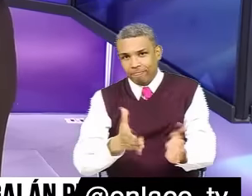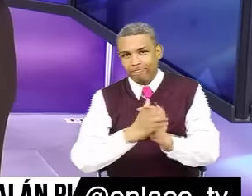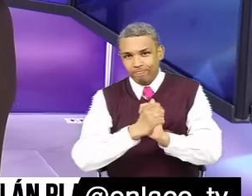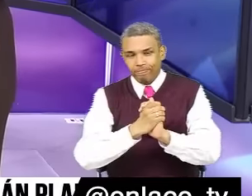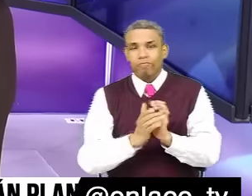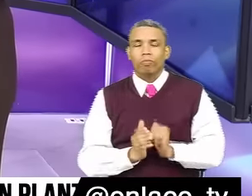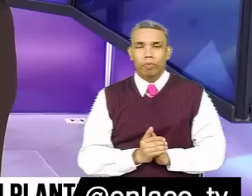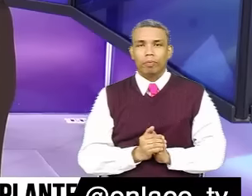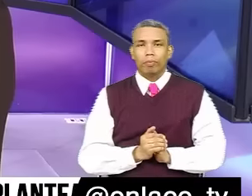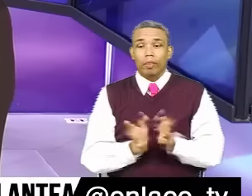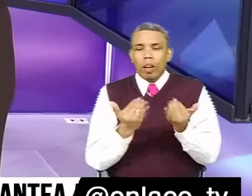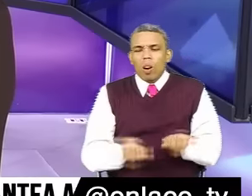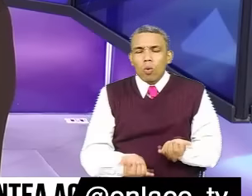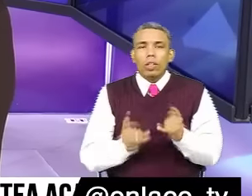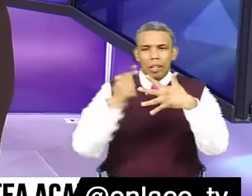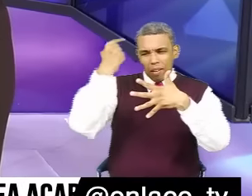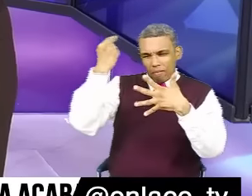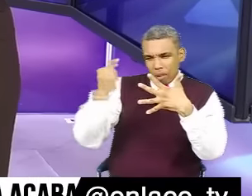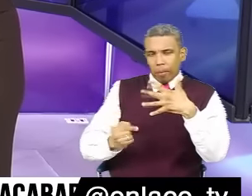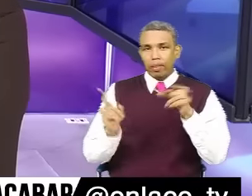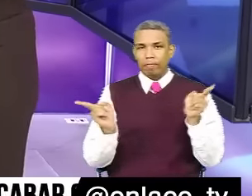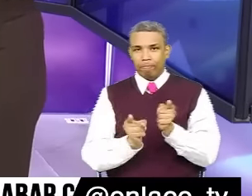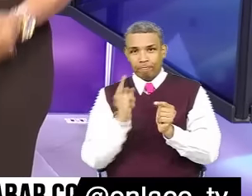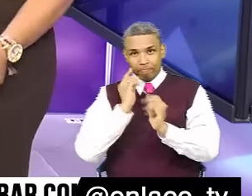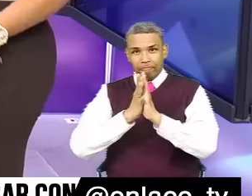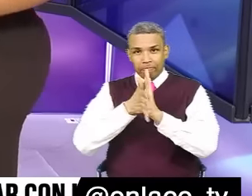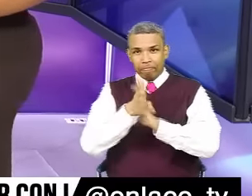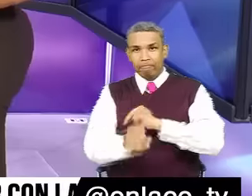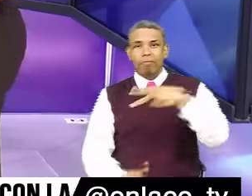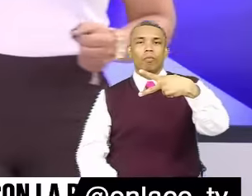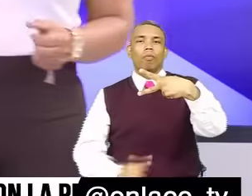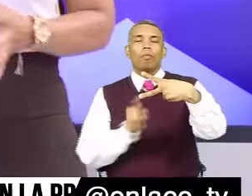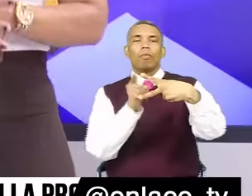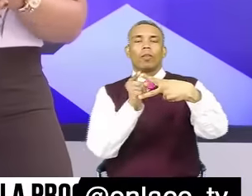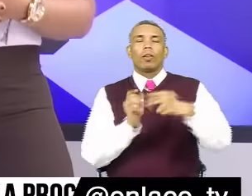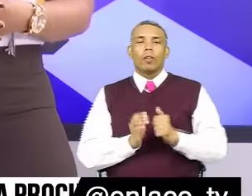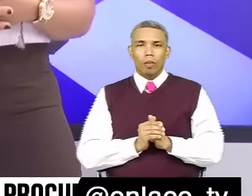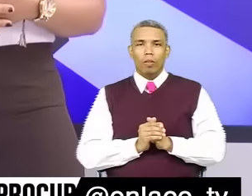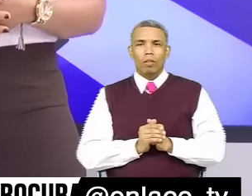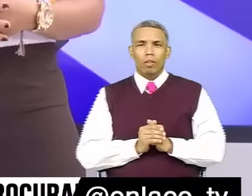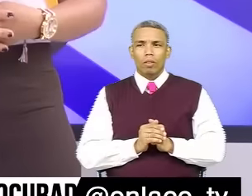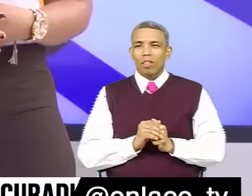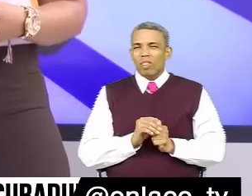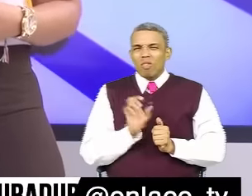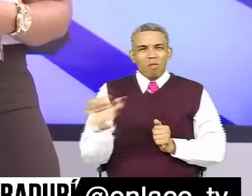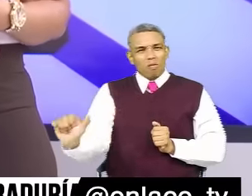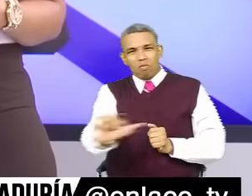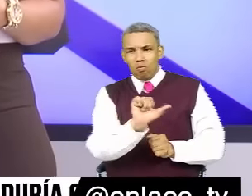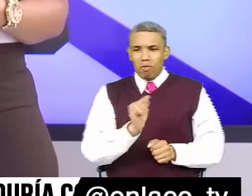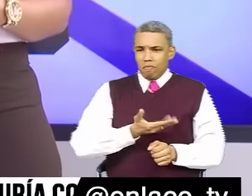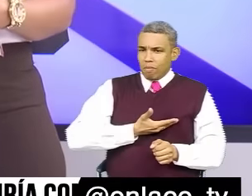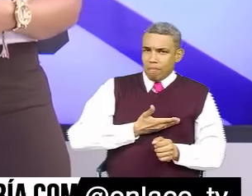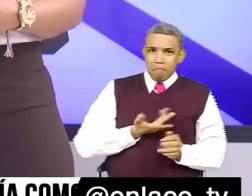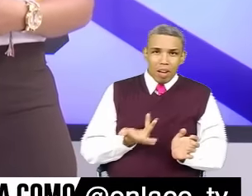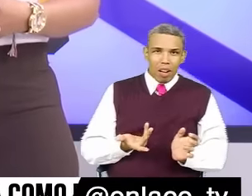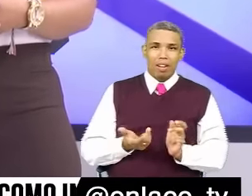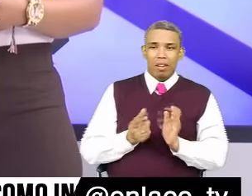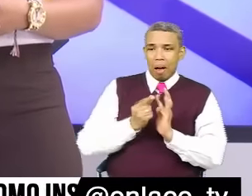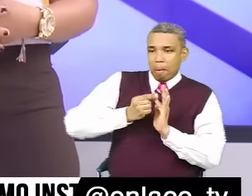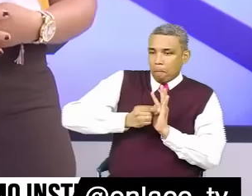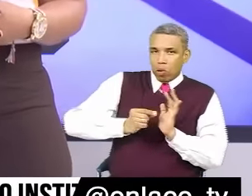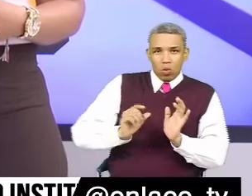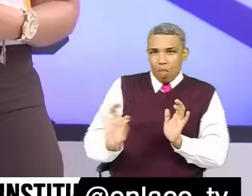www.enlacetelevisión.com. Es el momento de conocer nuestros titulares. Comenzamos. Madres cabezas de familia anuncian paro para este jueves 15 y